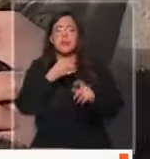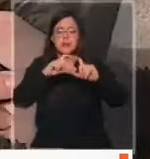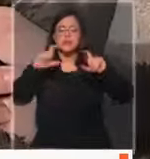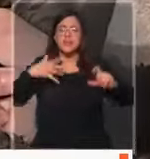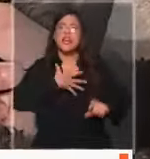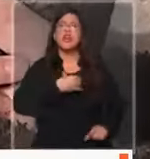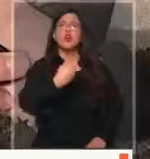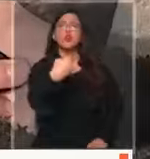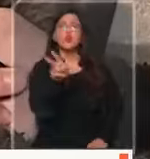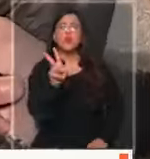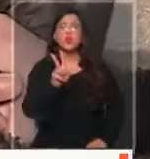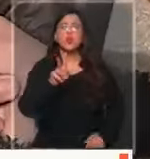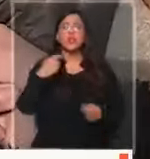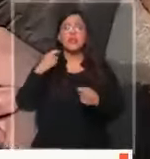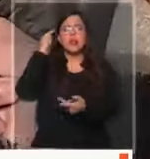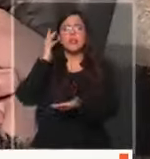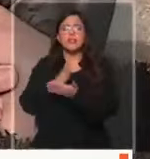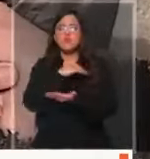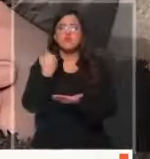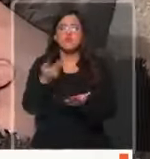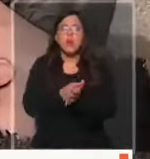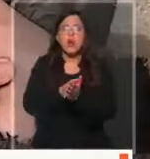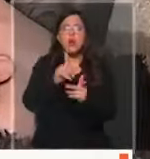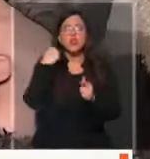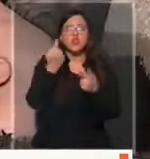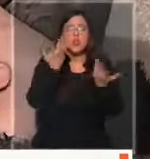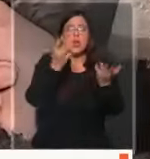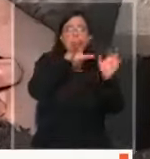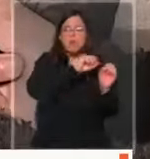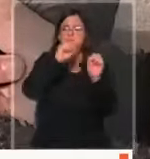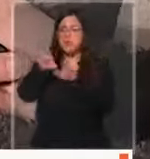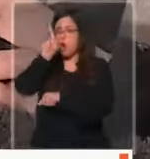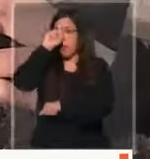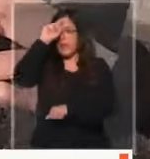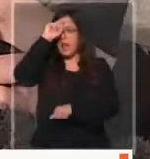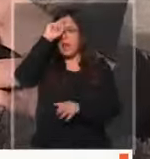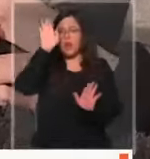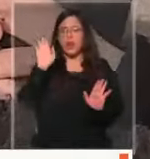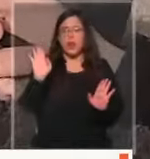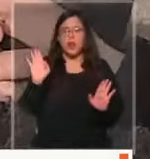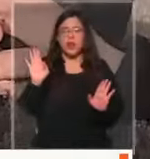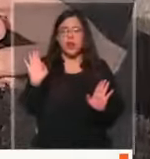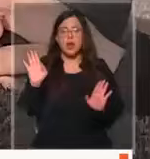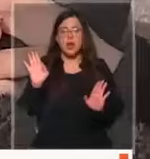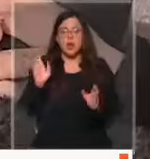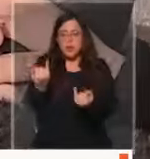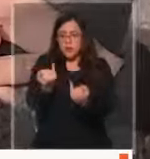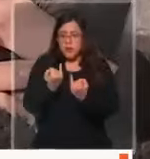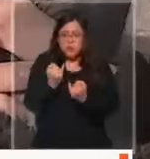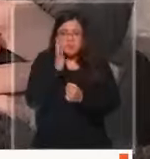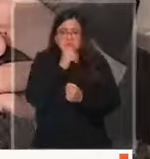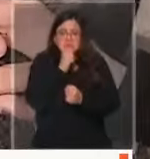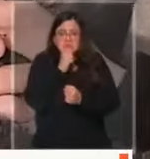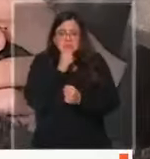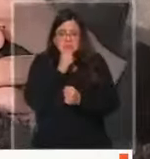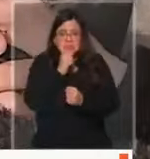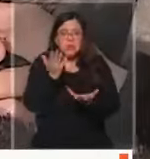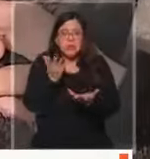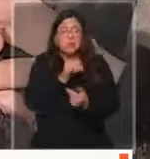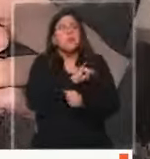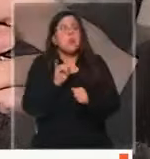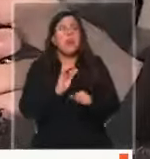hijo intentó matarse y lo derivamos al hospital. Esa, no tengo más información, después se le va a dar